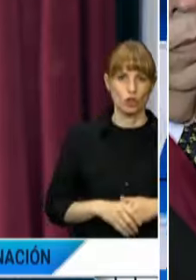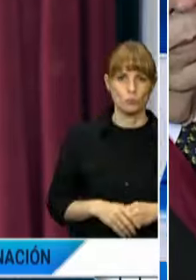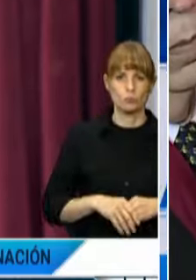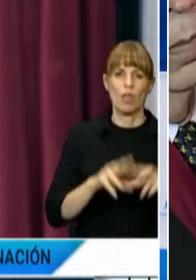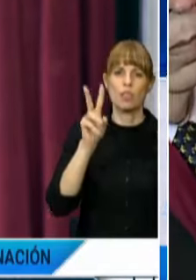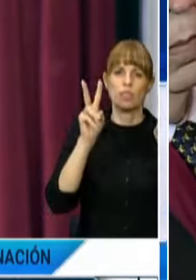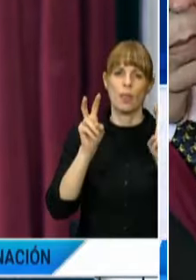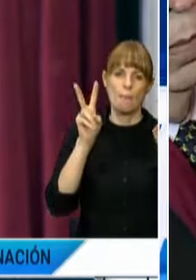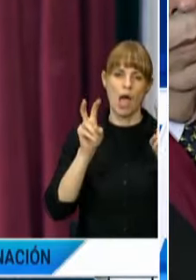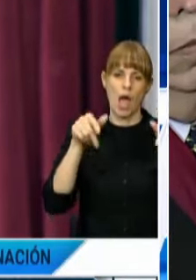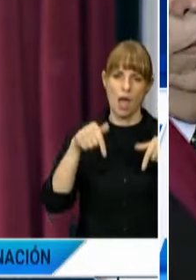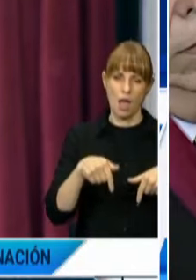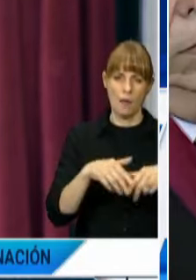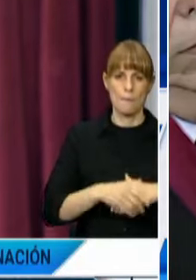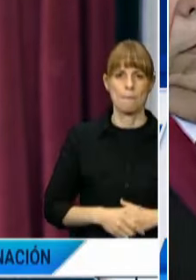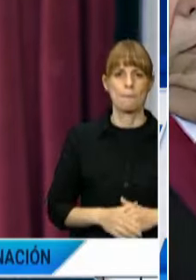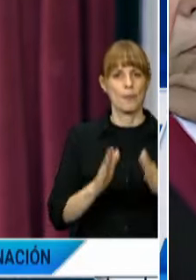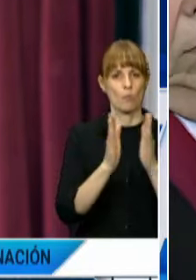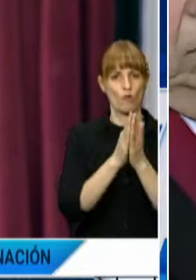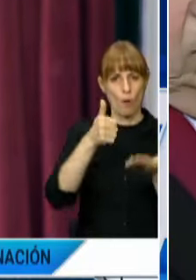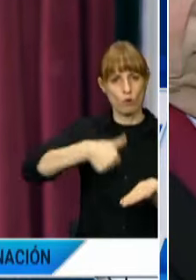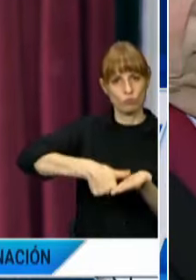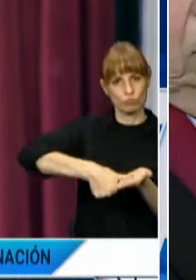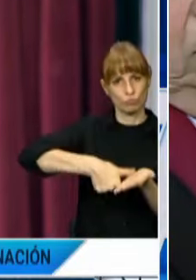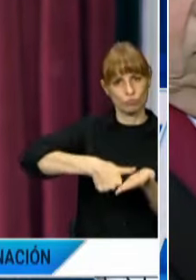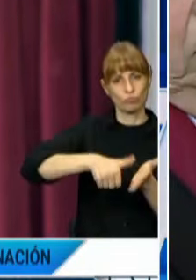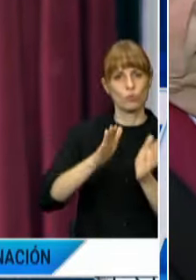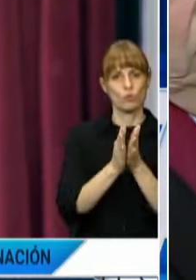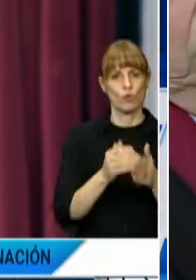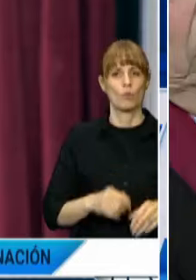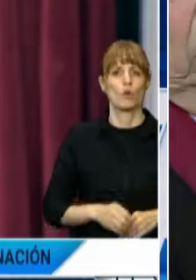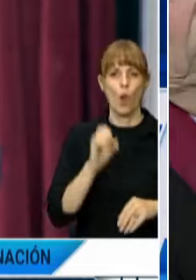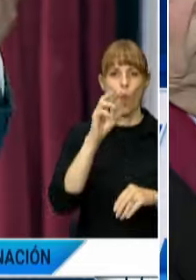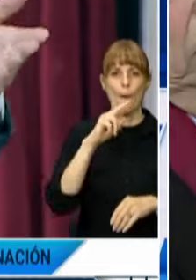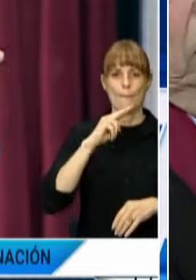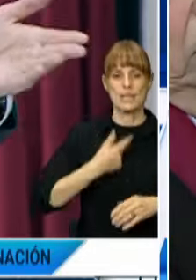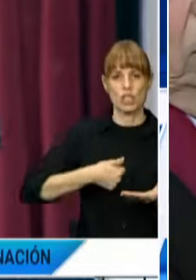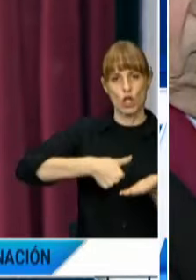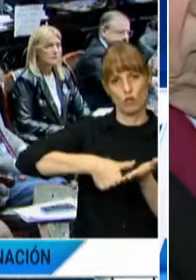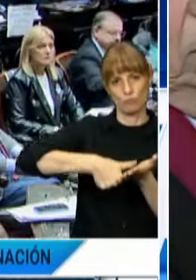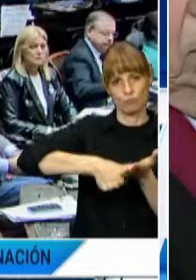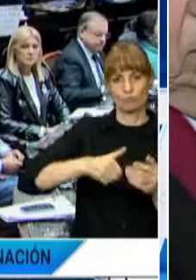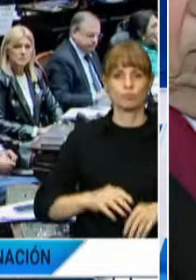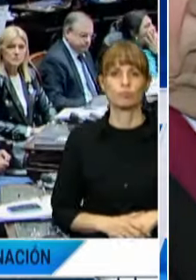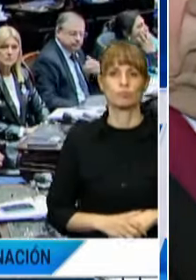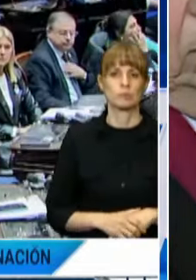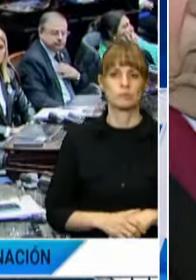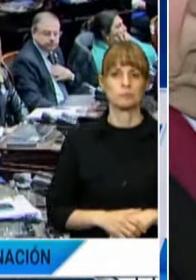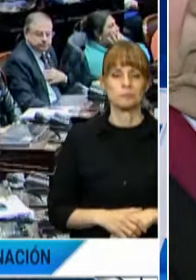nacional. Así que bueno, esto tenía que ver en esta reunión, en planificar, en entender, en tener el sentido de unidad,